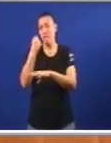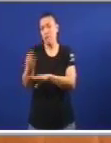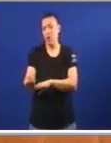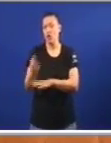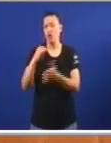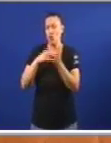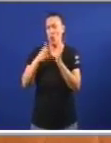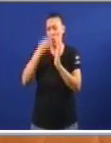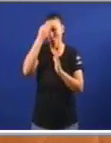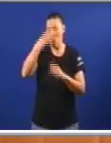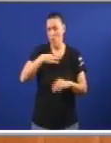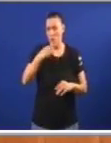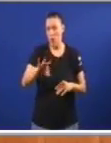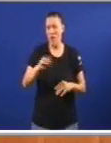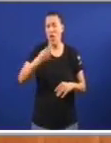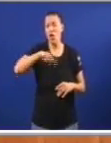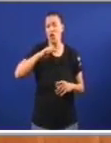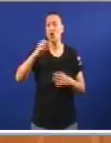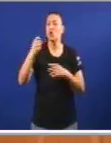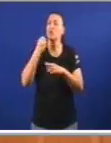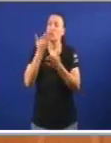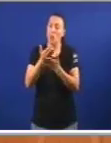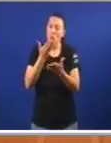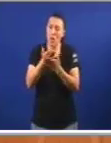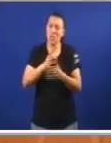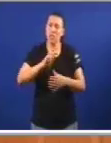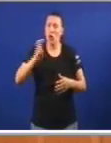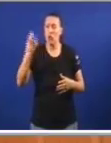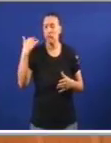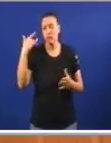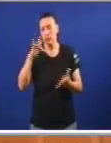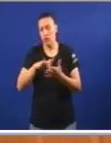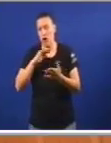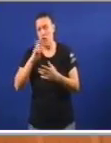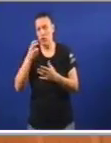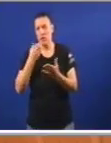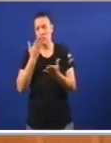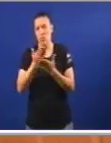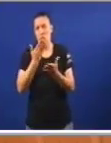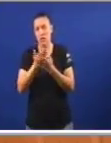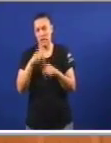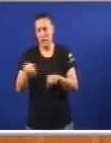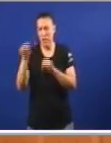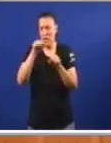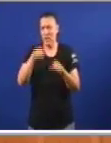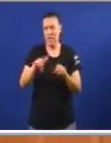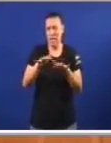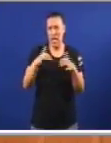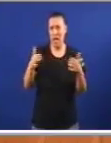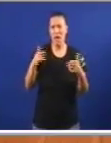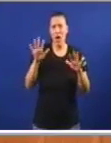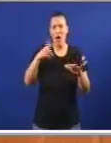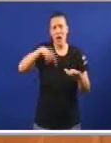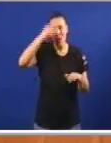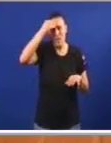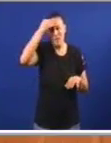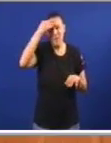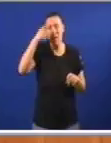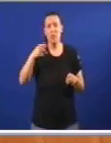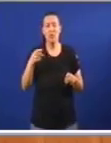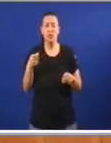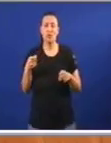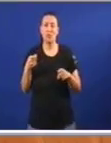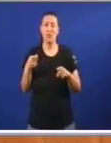Nos temos traído outras e temos propostas e defendido outras nesta Cámara, aínda que creemos, evidentemente,